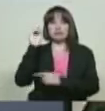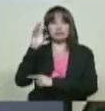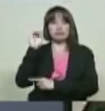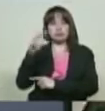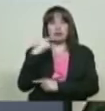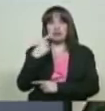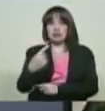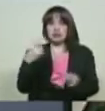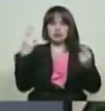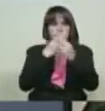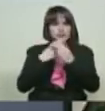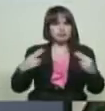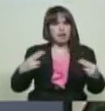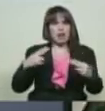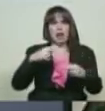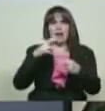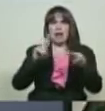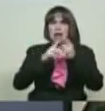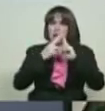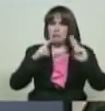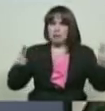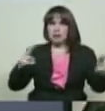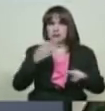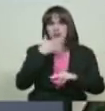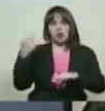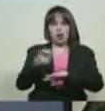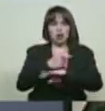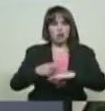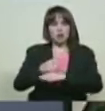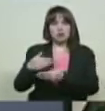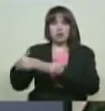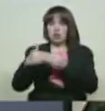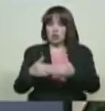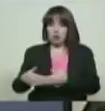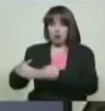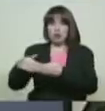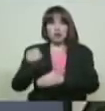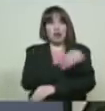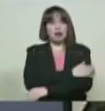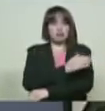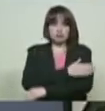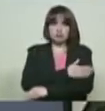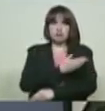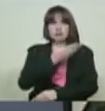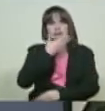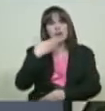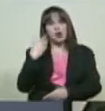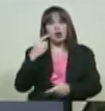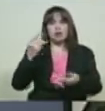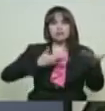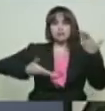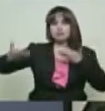dispuesto a dialogar con el gobierno de los Estados Unidos y con la derecha venezolana por el bienestar del país. Javier Nichirinos, La Noticia.